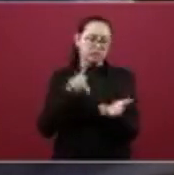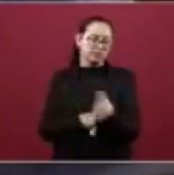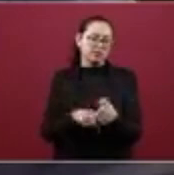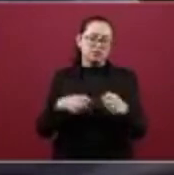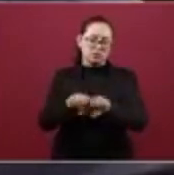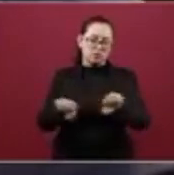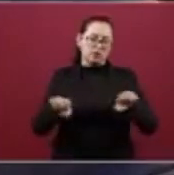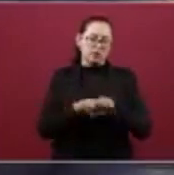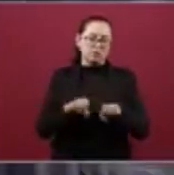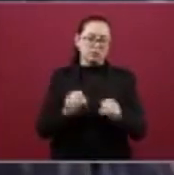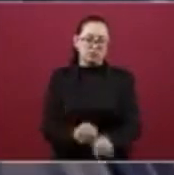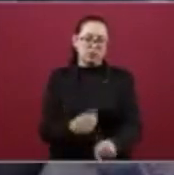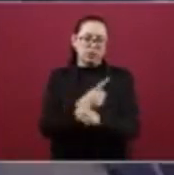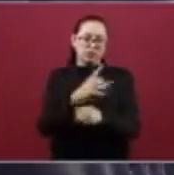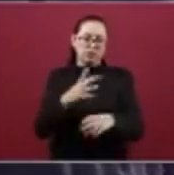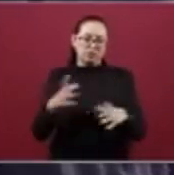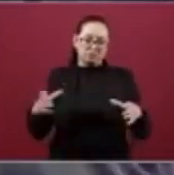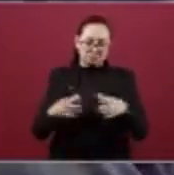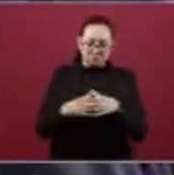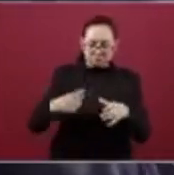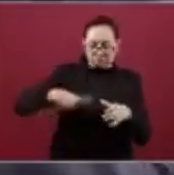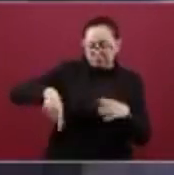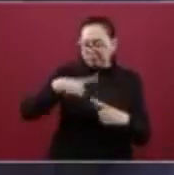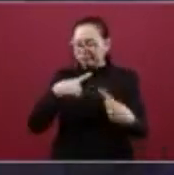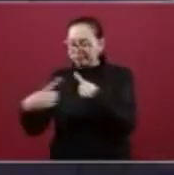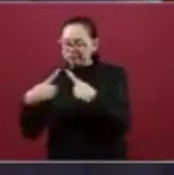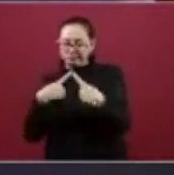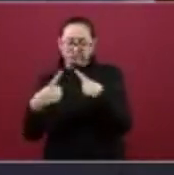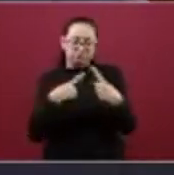seguridad. Entonces, falta todavía